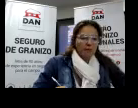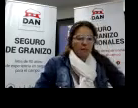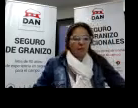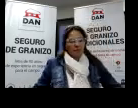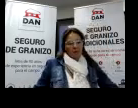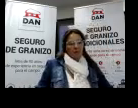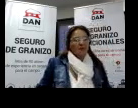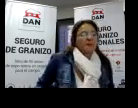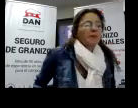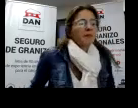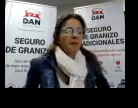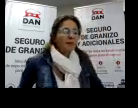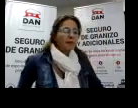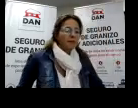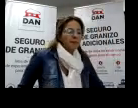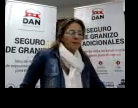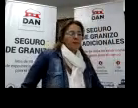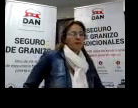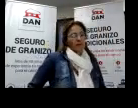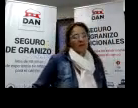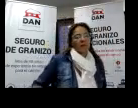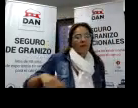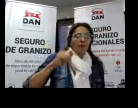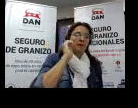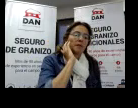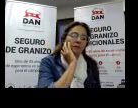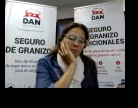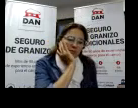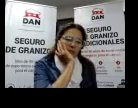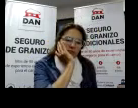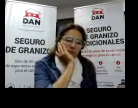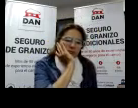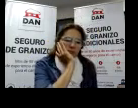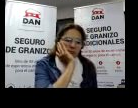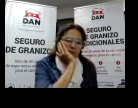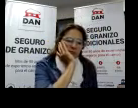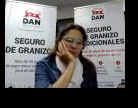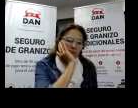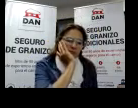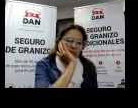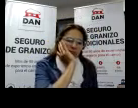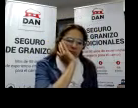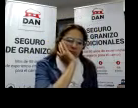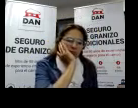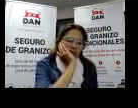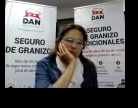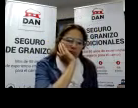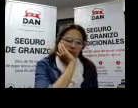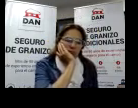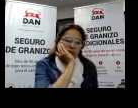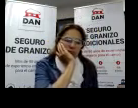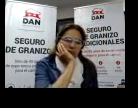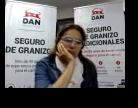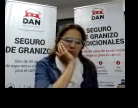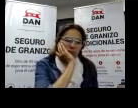bajo. Pero bueno, siempre hay que estar atentos, y más en este tipo de años. Fíjense que, comparado con lo que mostrábamos en el mes de enero,